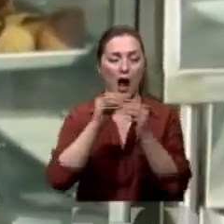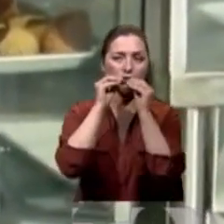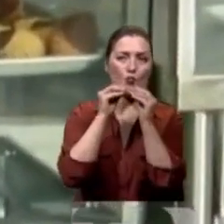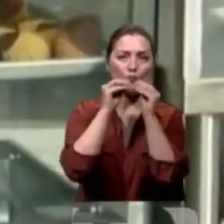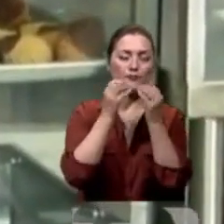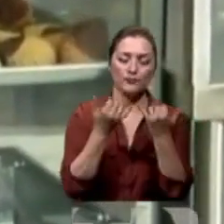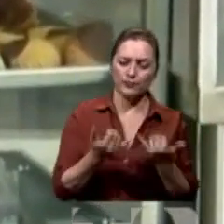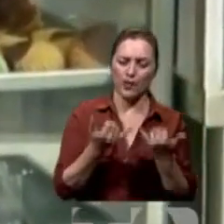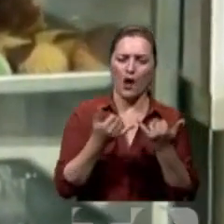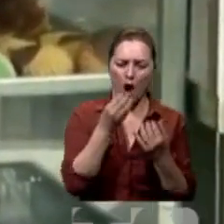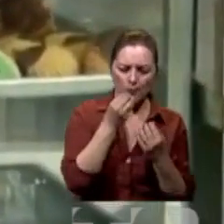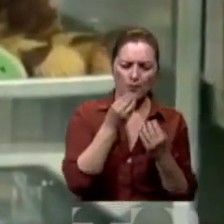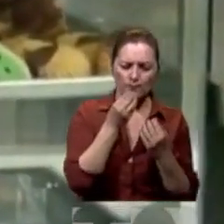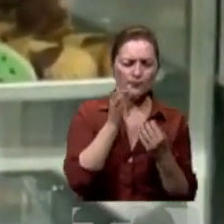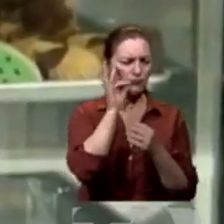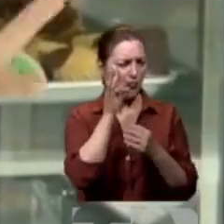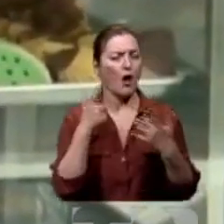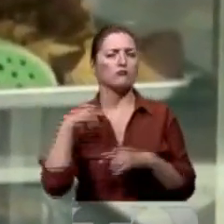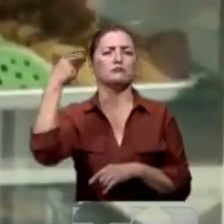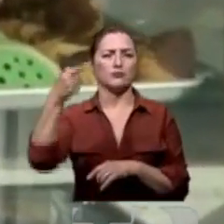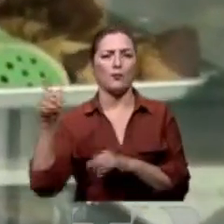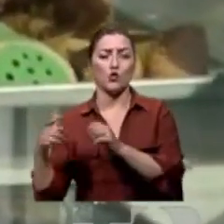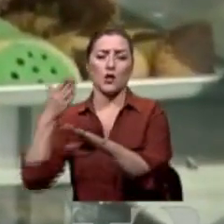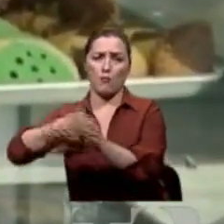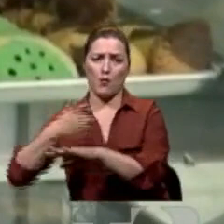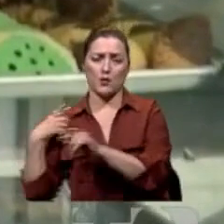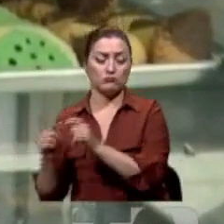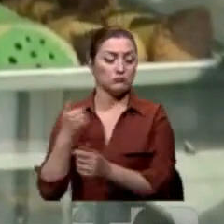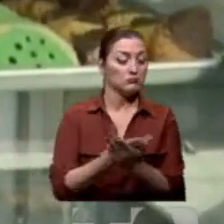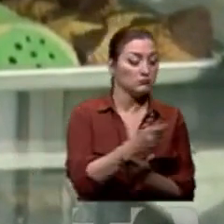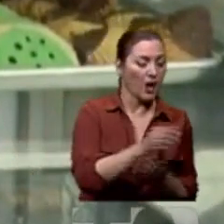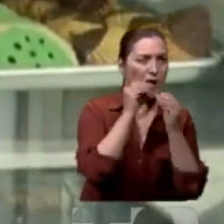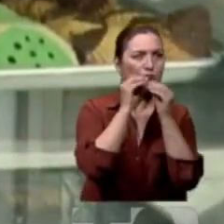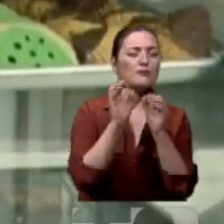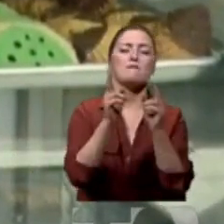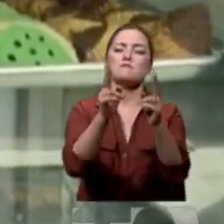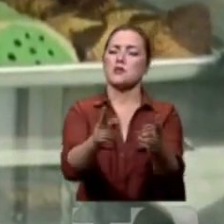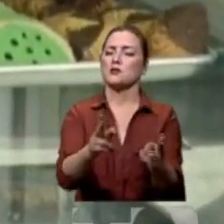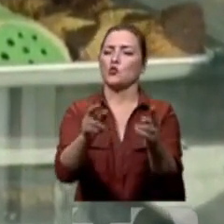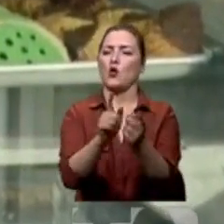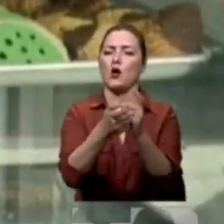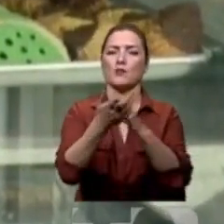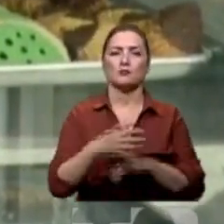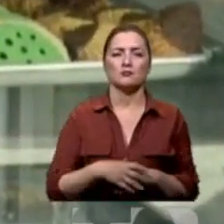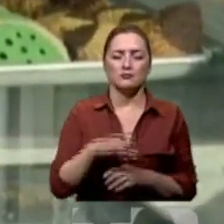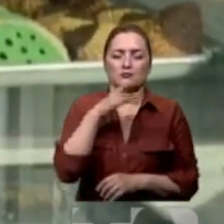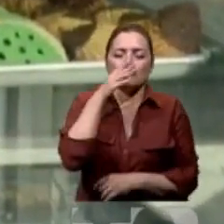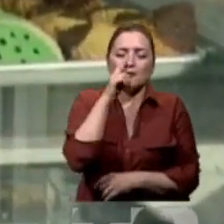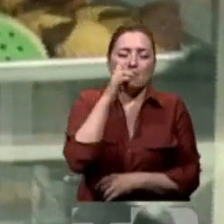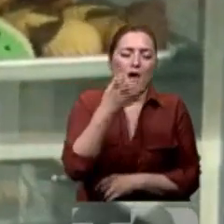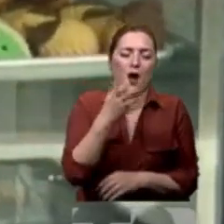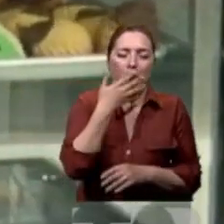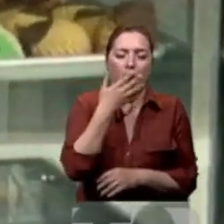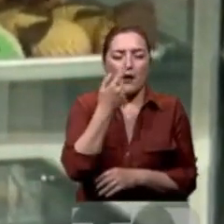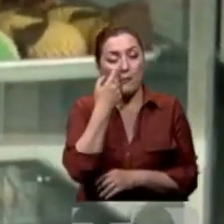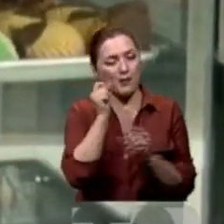nosotros probamos aquí en mesa, en concurso, que el cliente pruebe también después. Se ve súper bonito la guagua, huele a pancito caliente, así que a ver